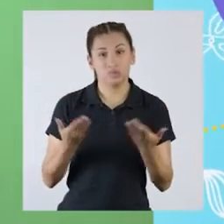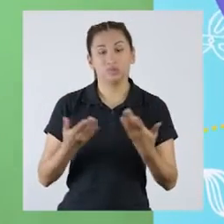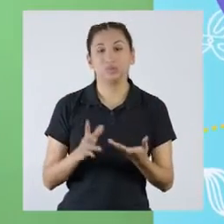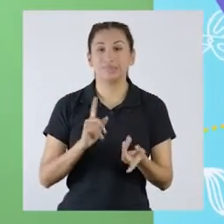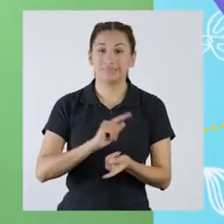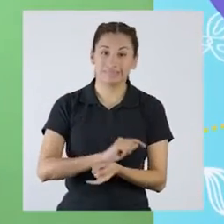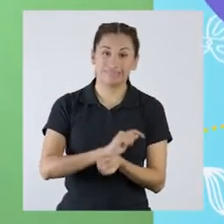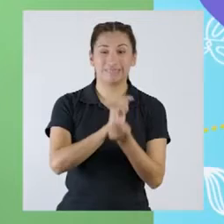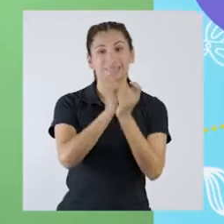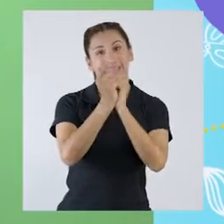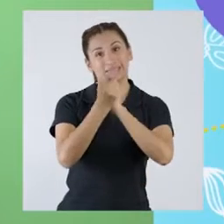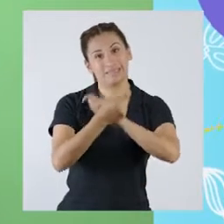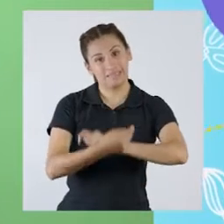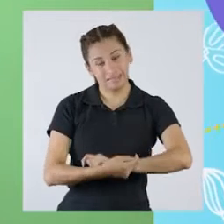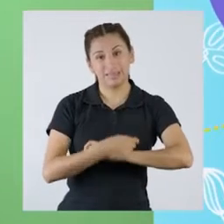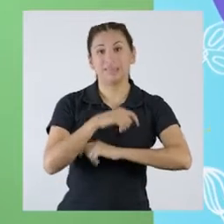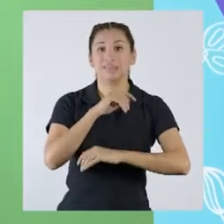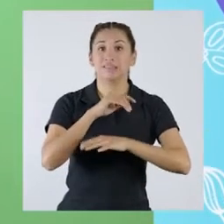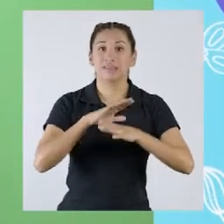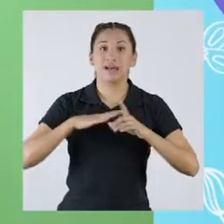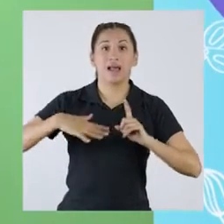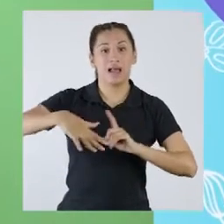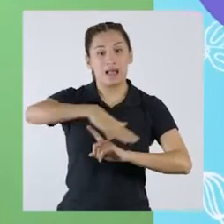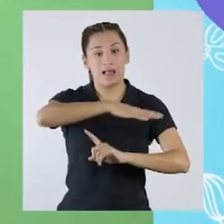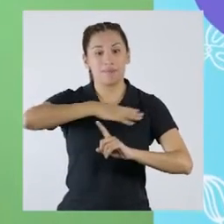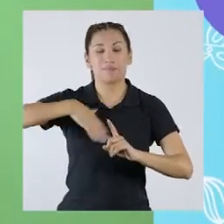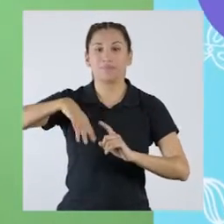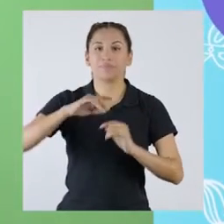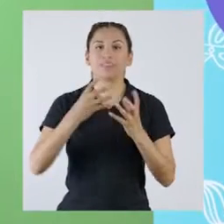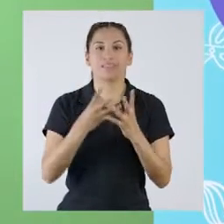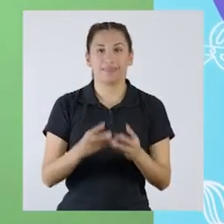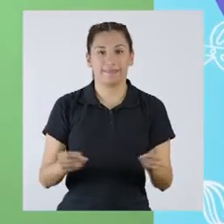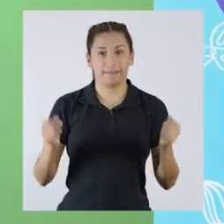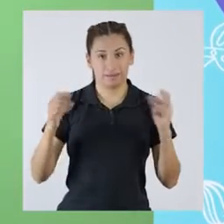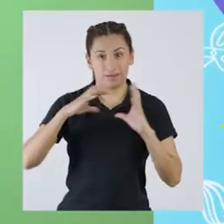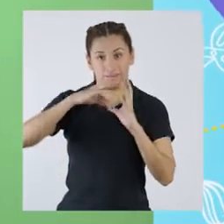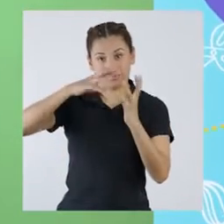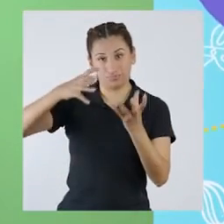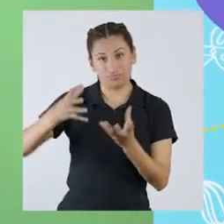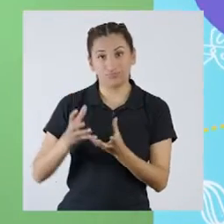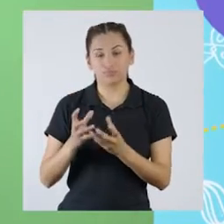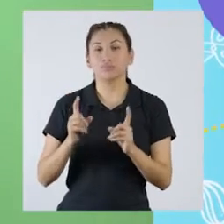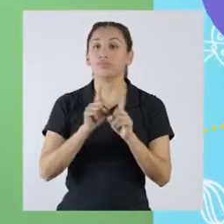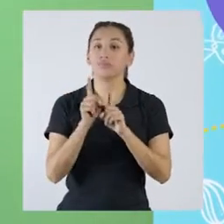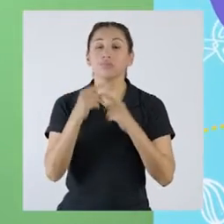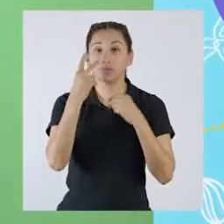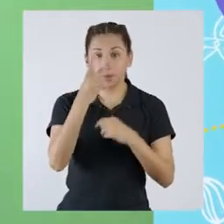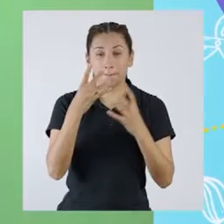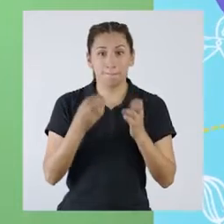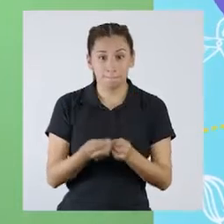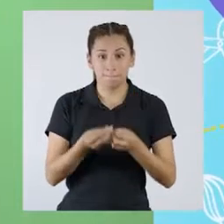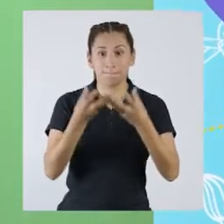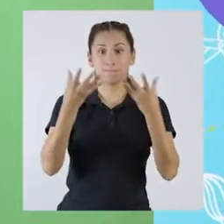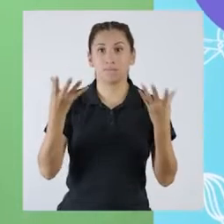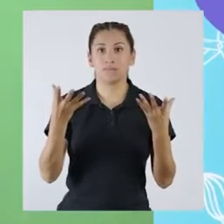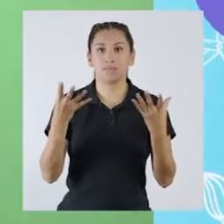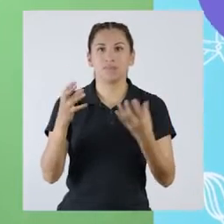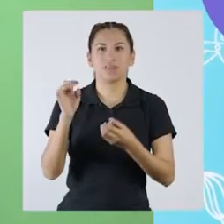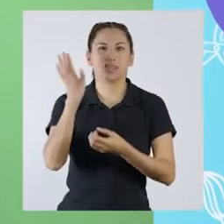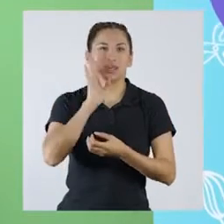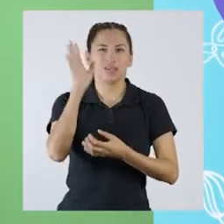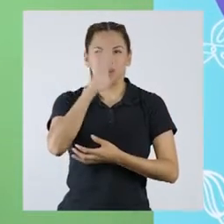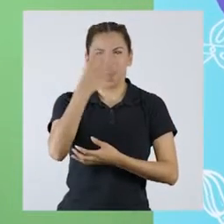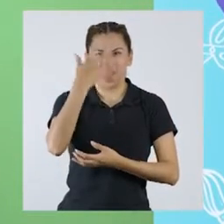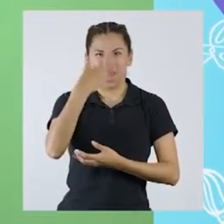hemos modificado nuestro hábitat, que es la Tierra, y se ha visto un aumento en el dióxido